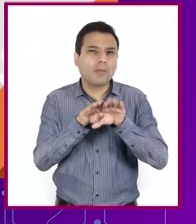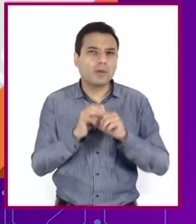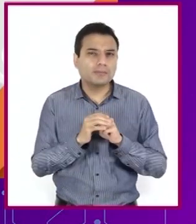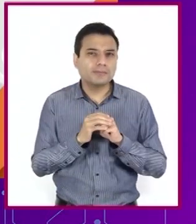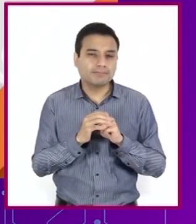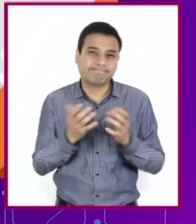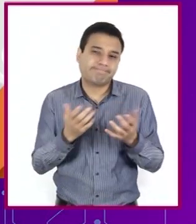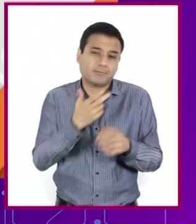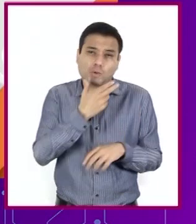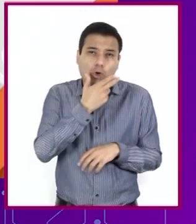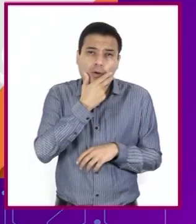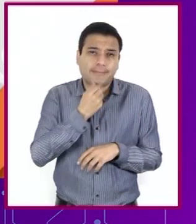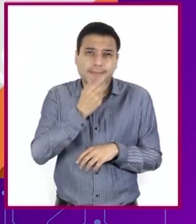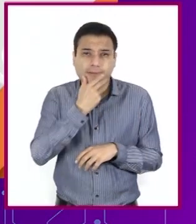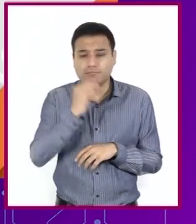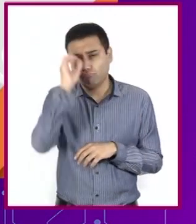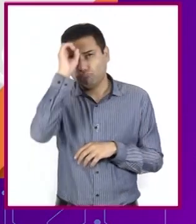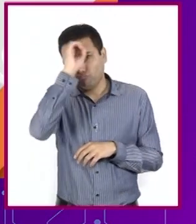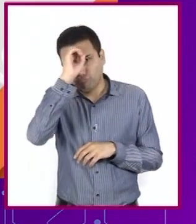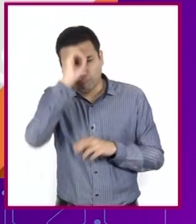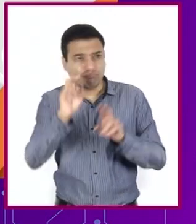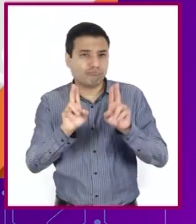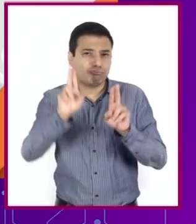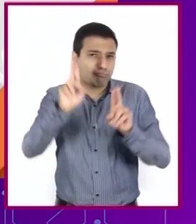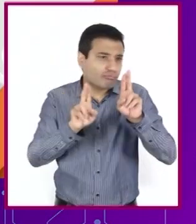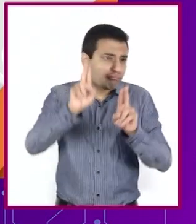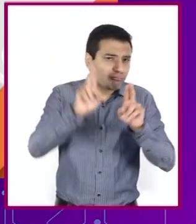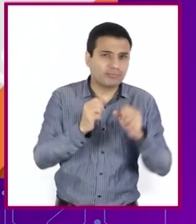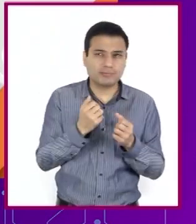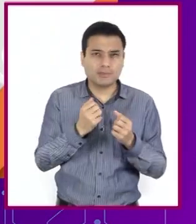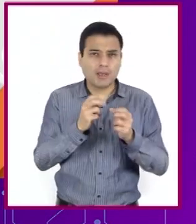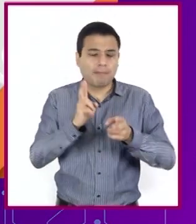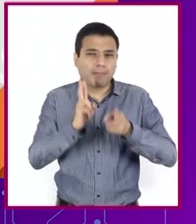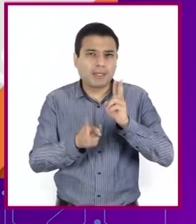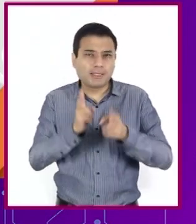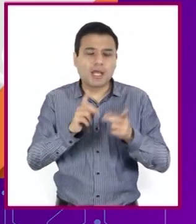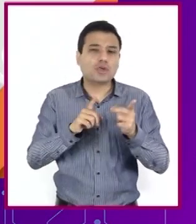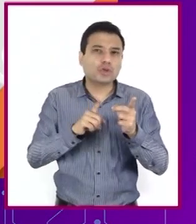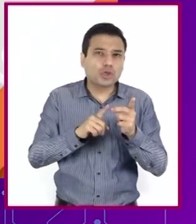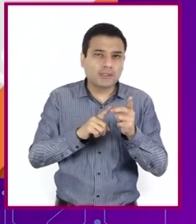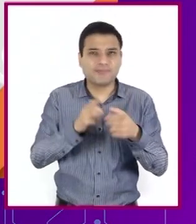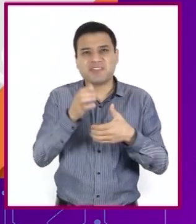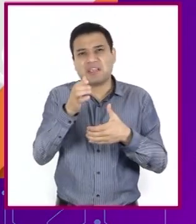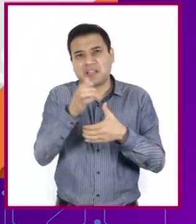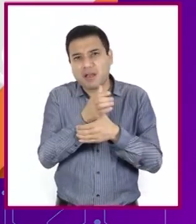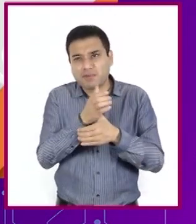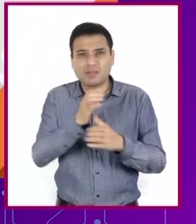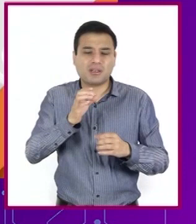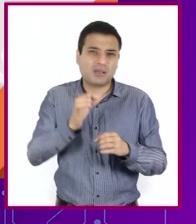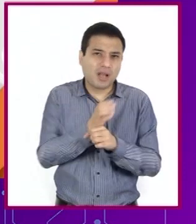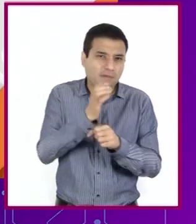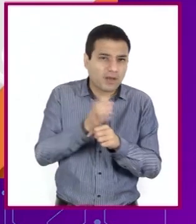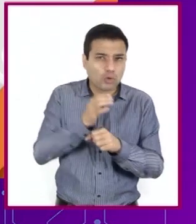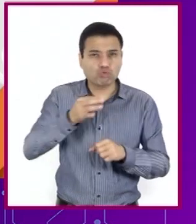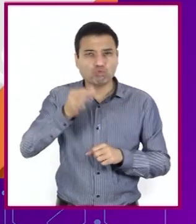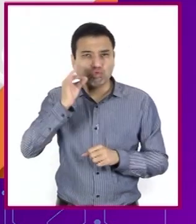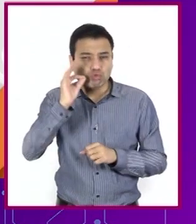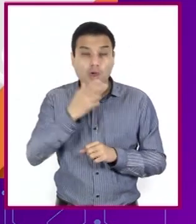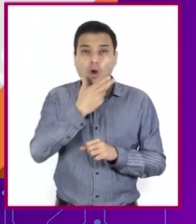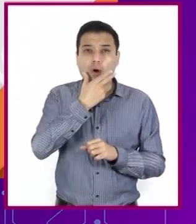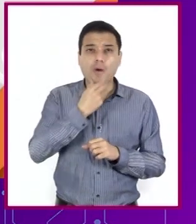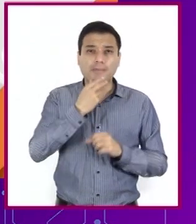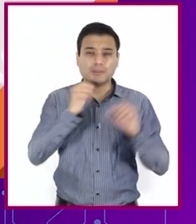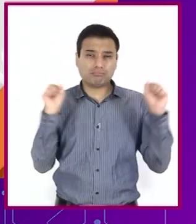asunto de hombres, algo que se discutía en las tabernas y cafés, donde los hombres se reunían o en